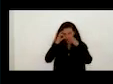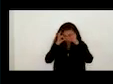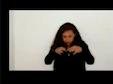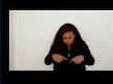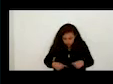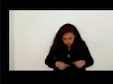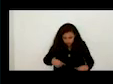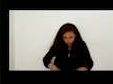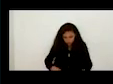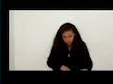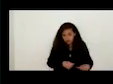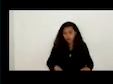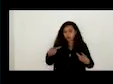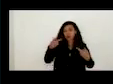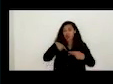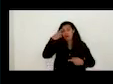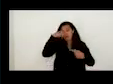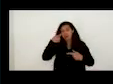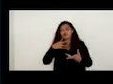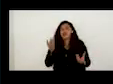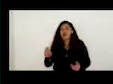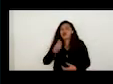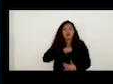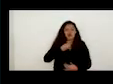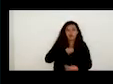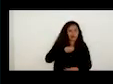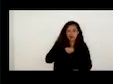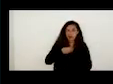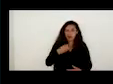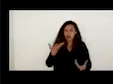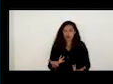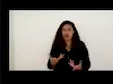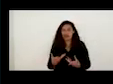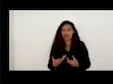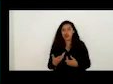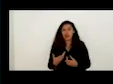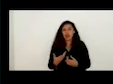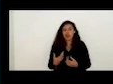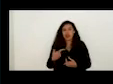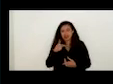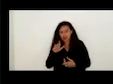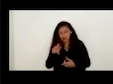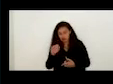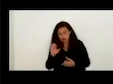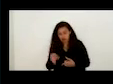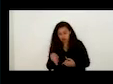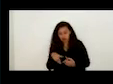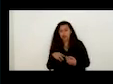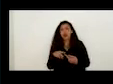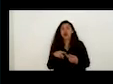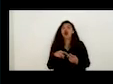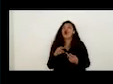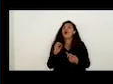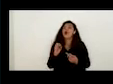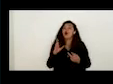para identificar si una persona es intolerante. Puede ser que sea intolerante o que realmente tenga una